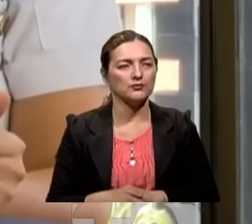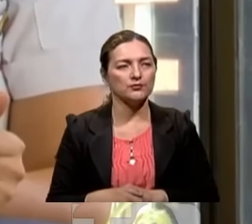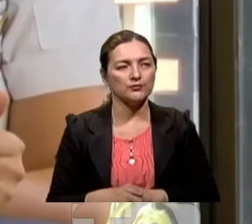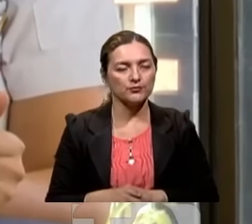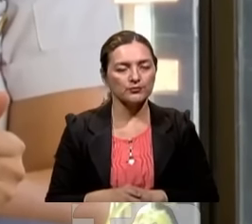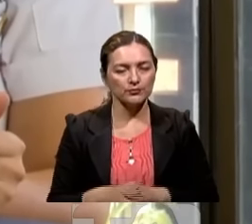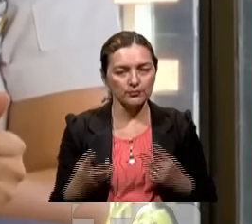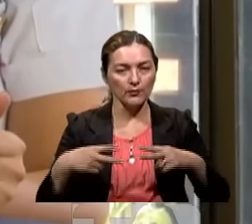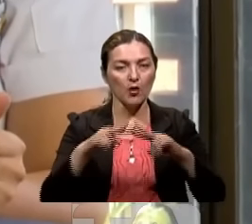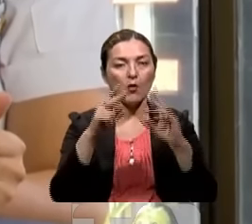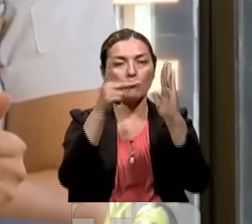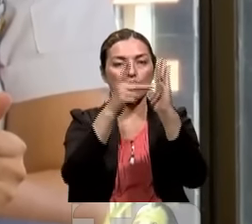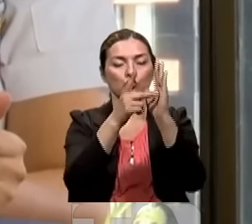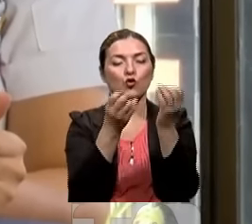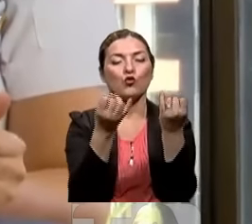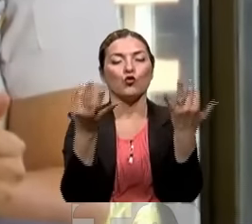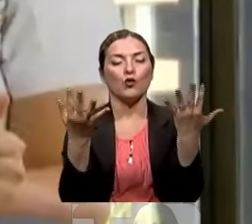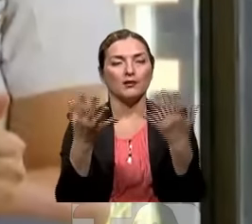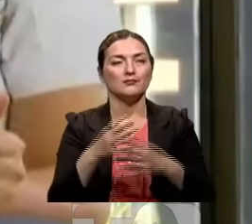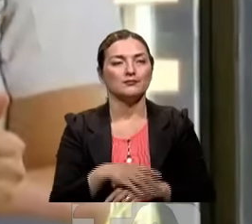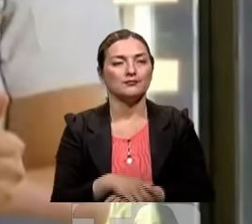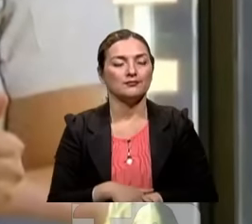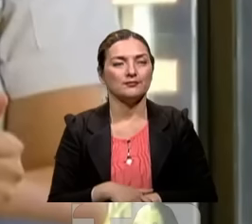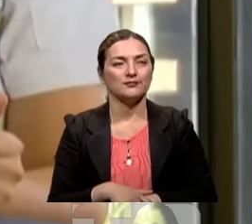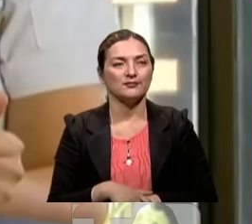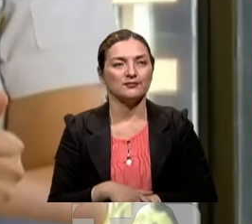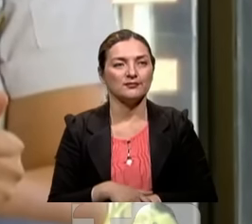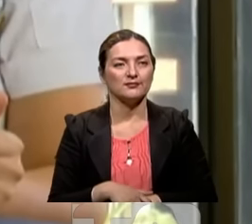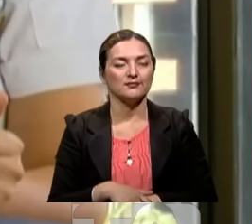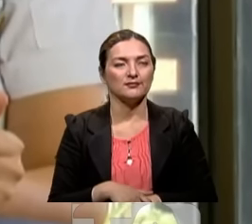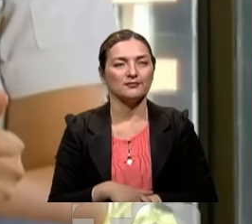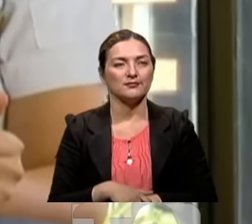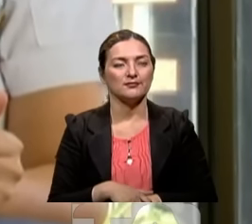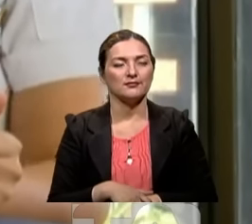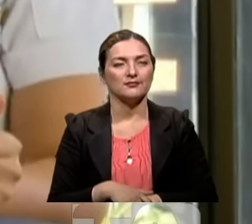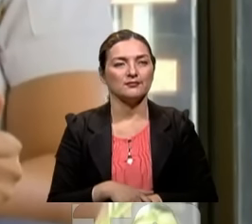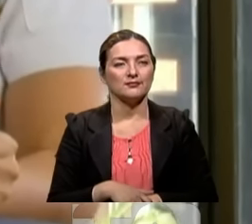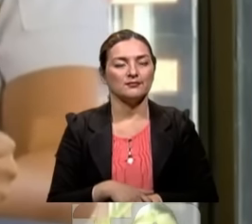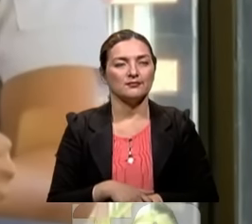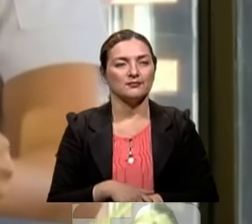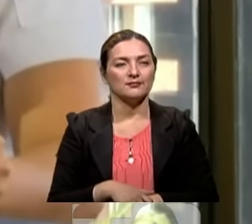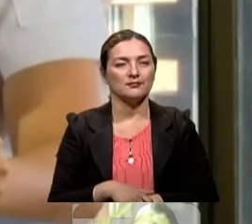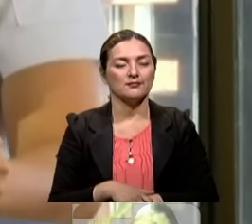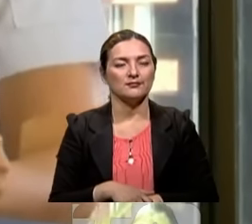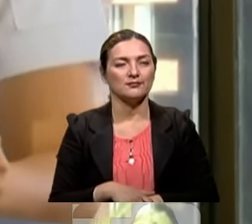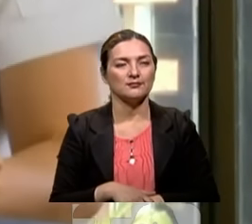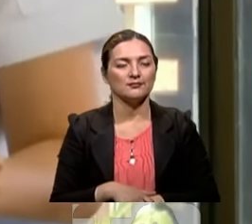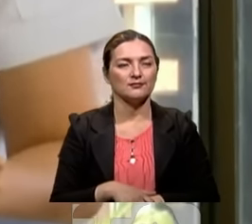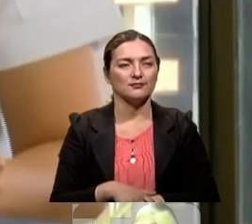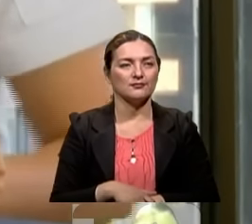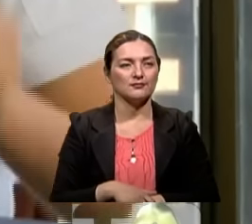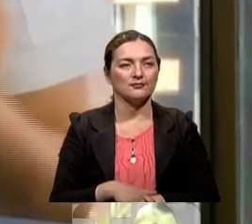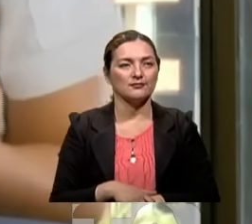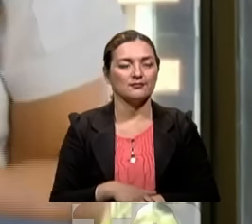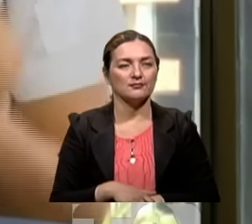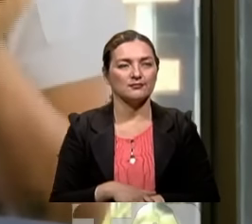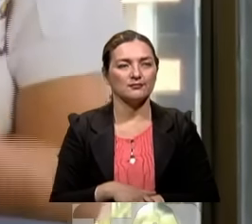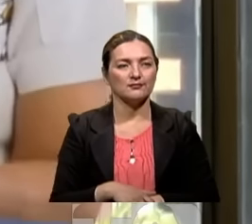la calificación de nuestro jurado Cintia Peñafiel. Coméntanos, Titi, ¿cuál Gracias, es tu Steffi. Calificación el día de hoy para Hotel Quito?